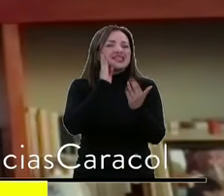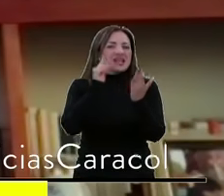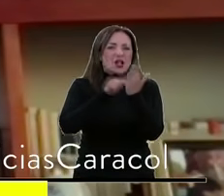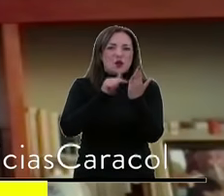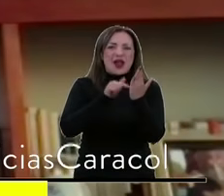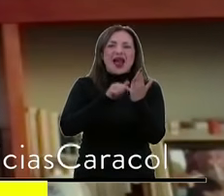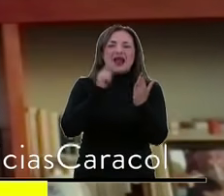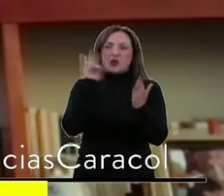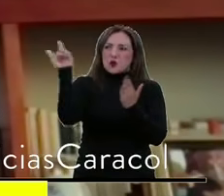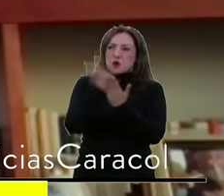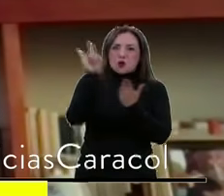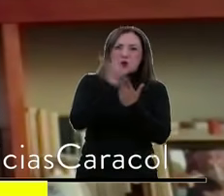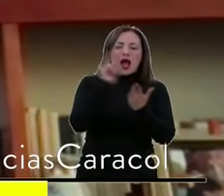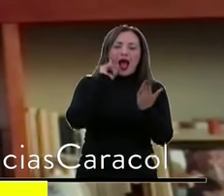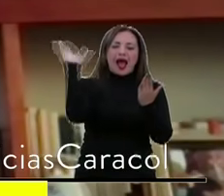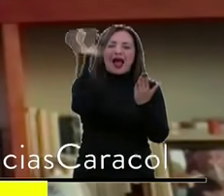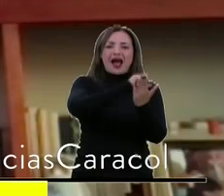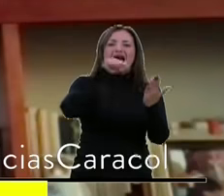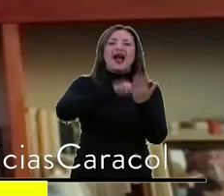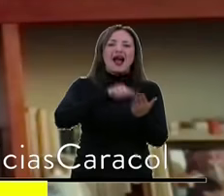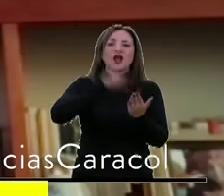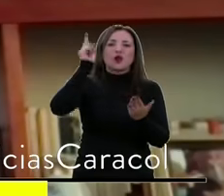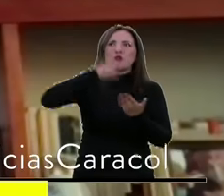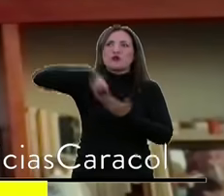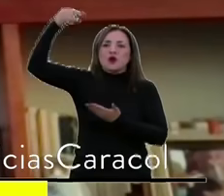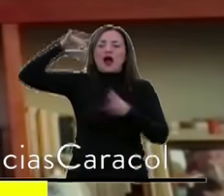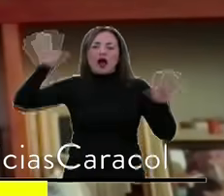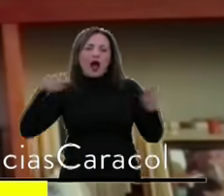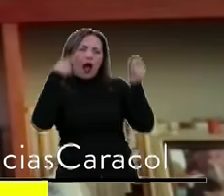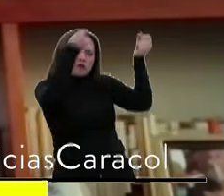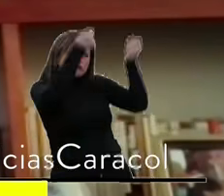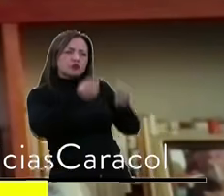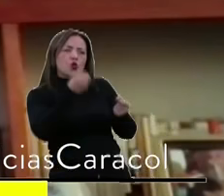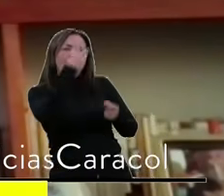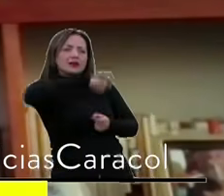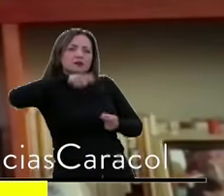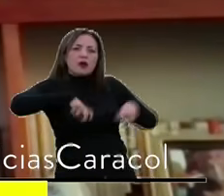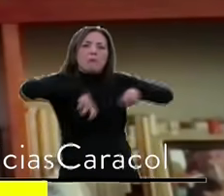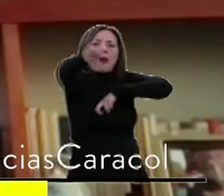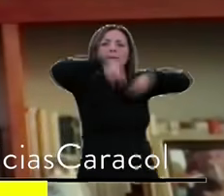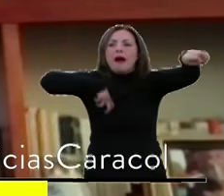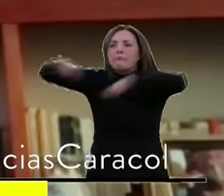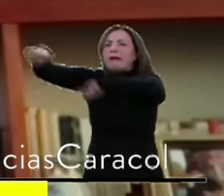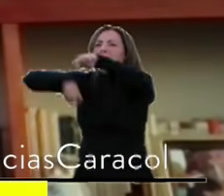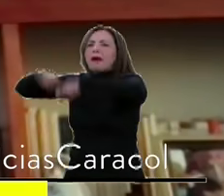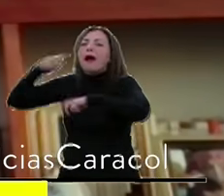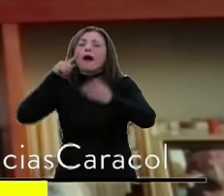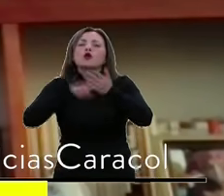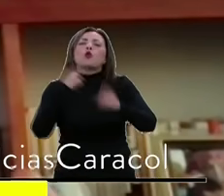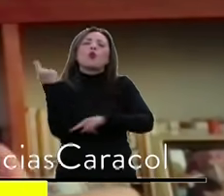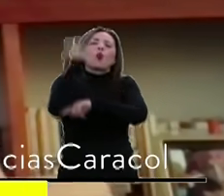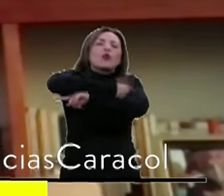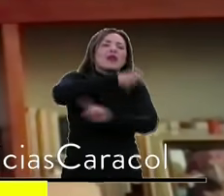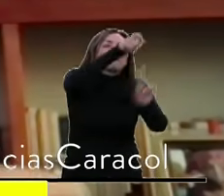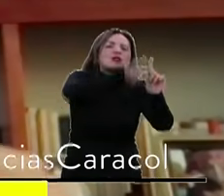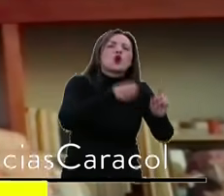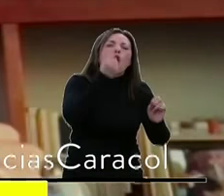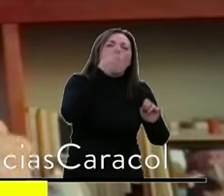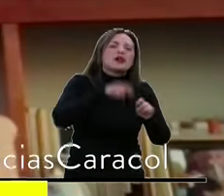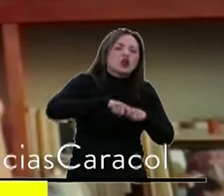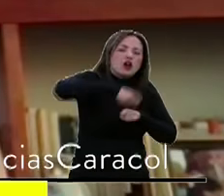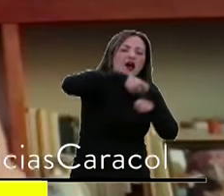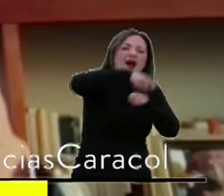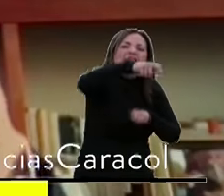personas se va registrando en todo bogotá y eso nos permite ver cuántos kilómetros en promedio se mueven las personas en bogotá a finales de noviembre